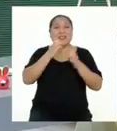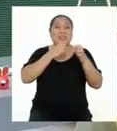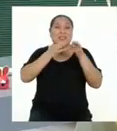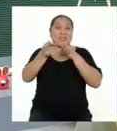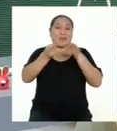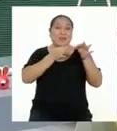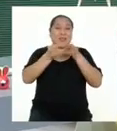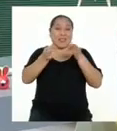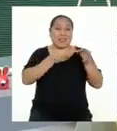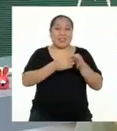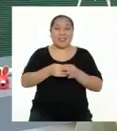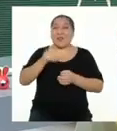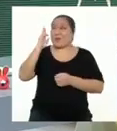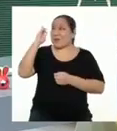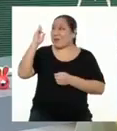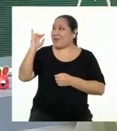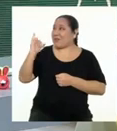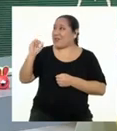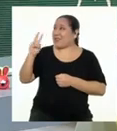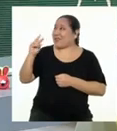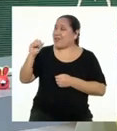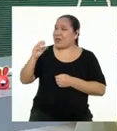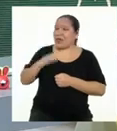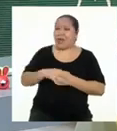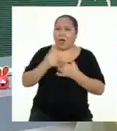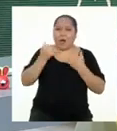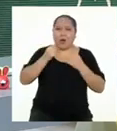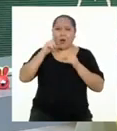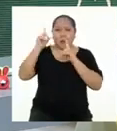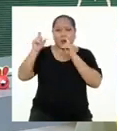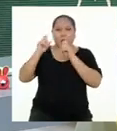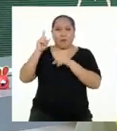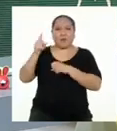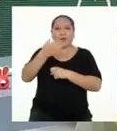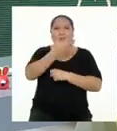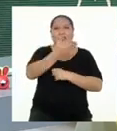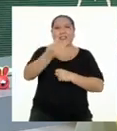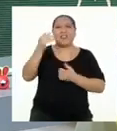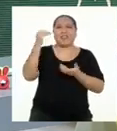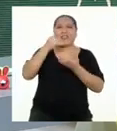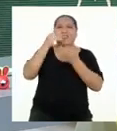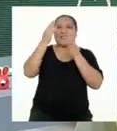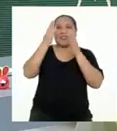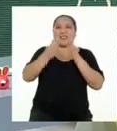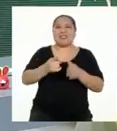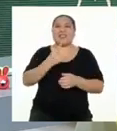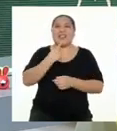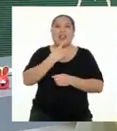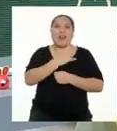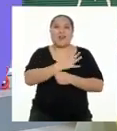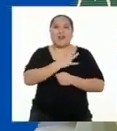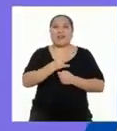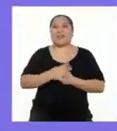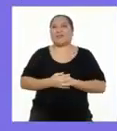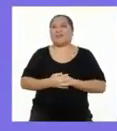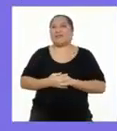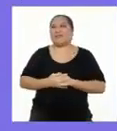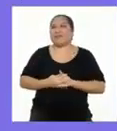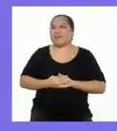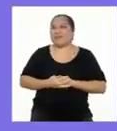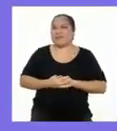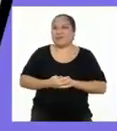explicaciones, profesor Iván. Ahora tenemos unas preguntas de nuestros estudiantes de cuarto.